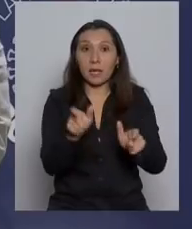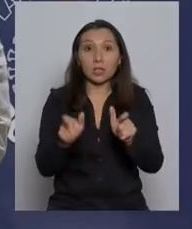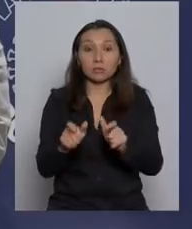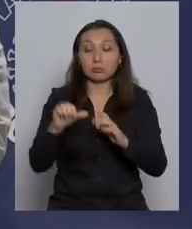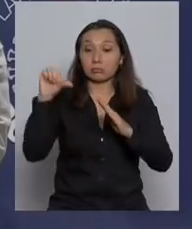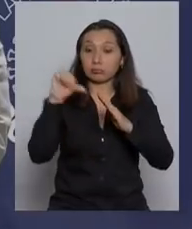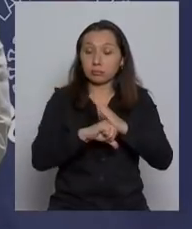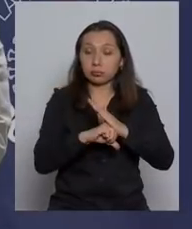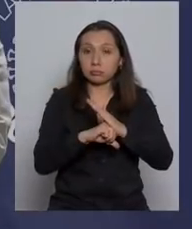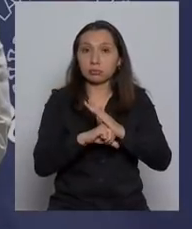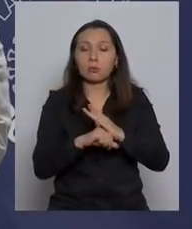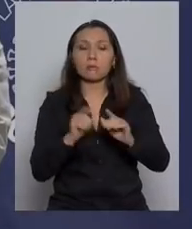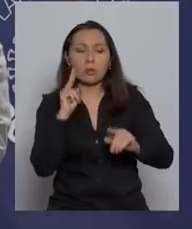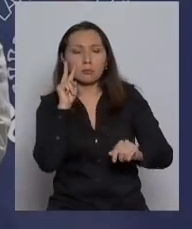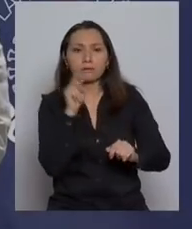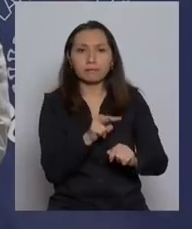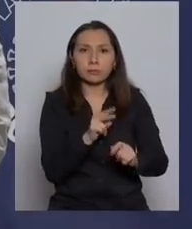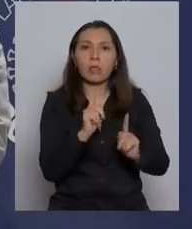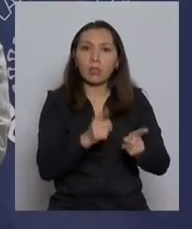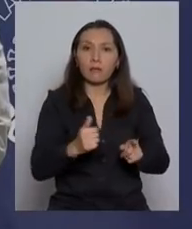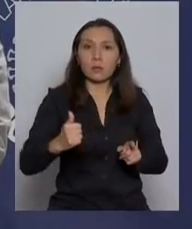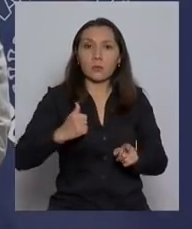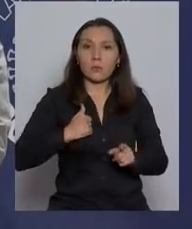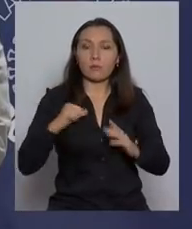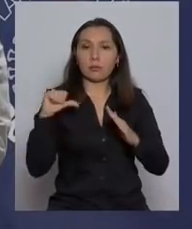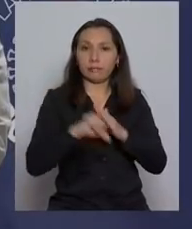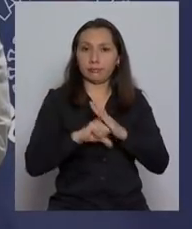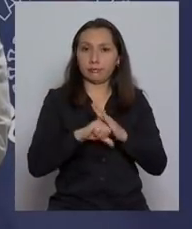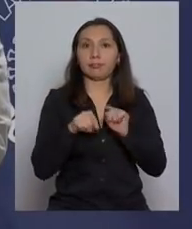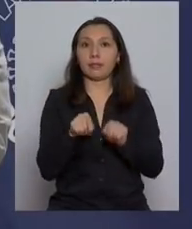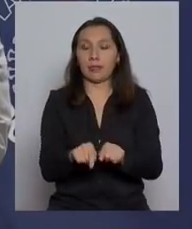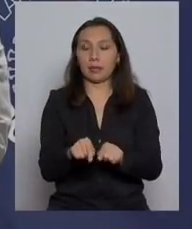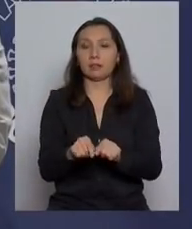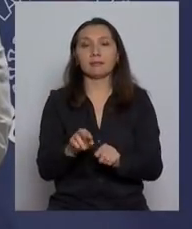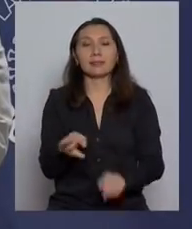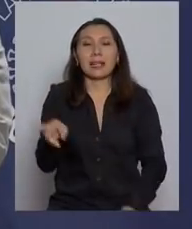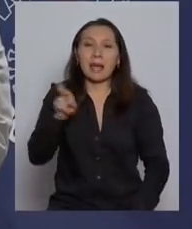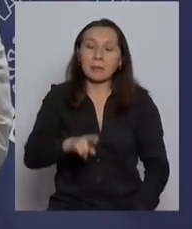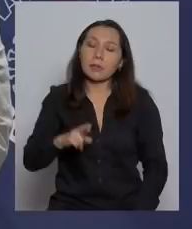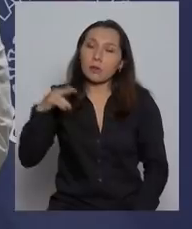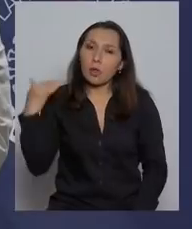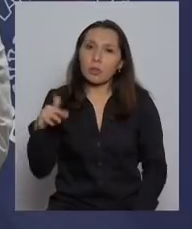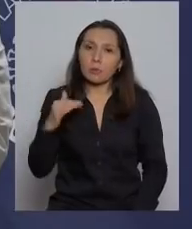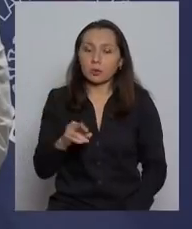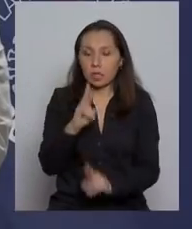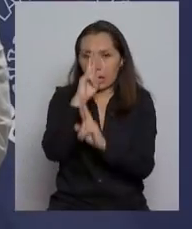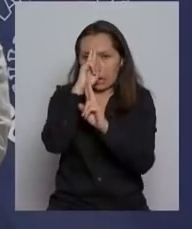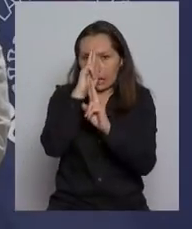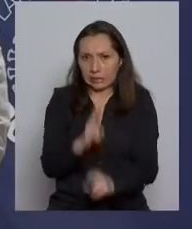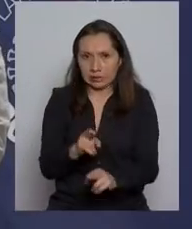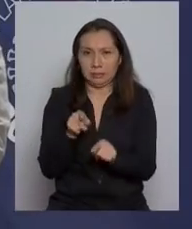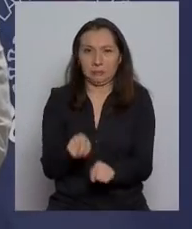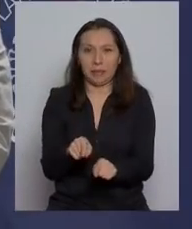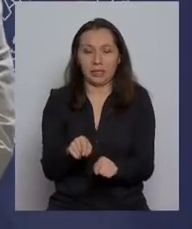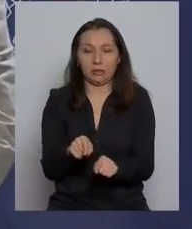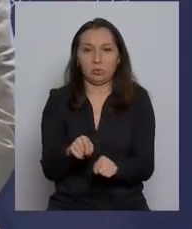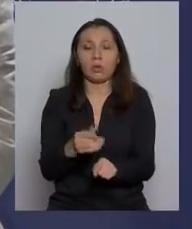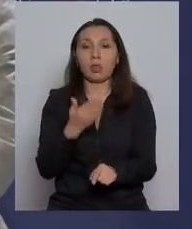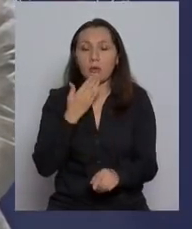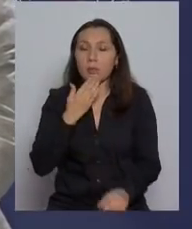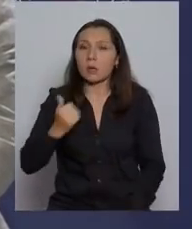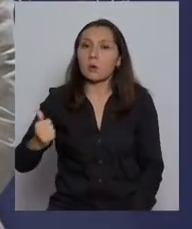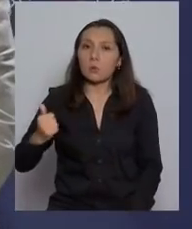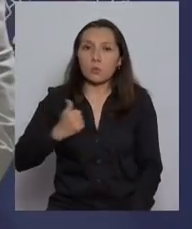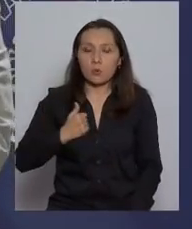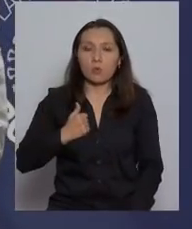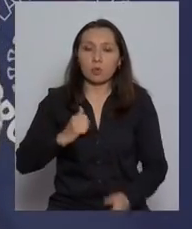están en cuarentena cumplan su cuarentena. Reiteramos la importancia de respetar y de